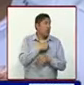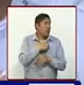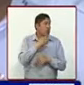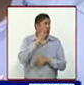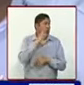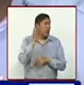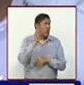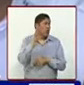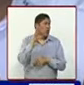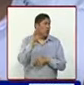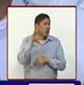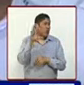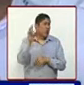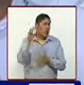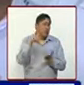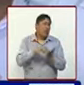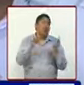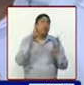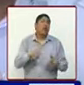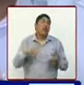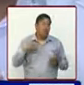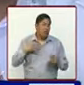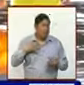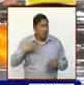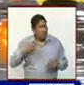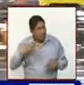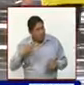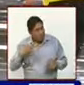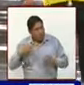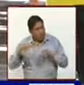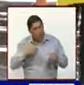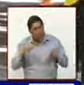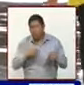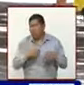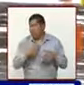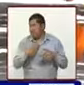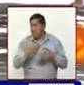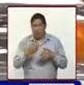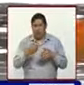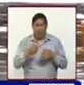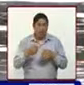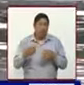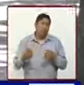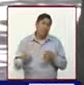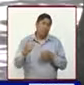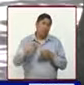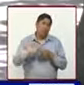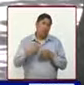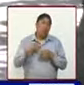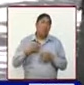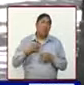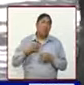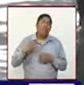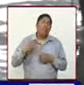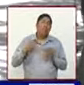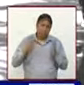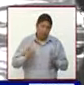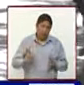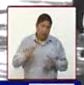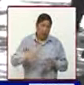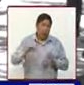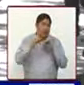las 187 mil personas que comprende lo que viene a ser el reclutamiento de censista en